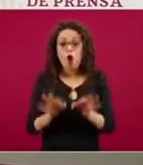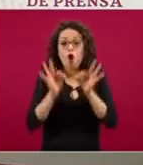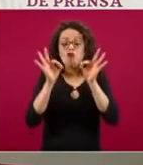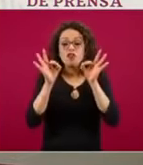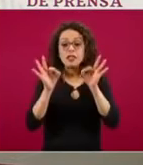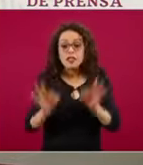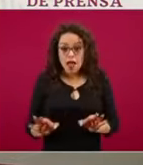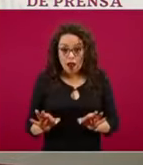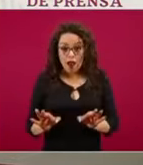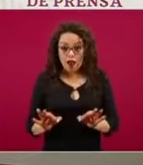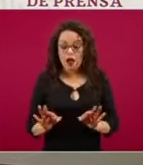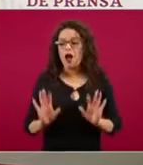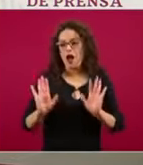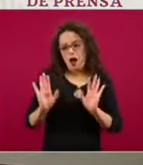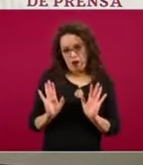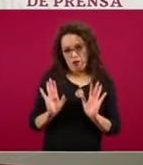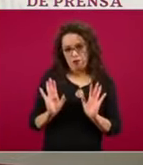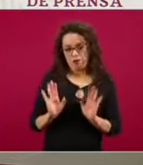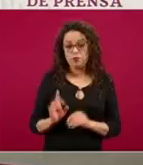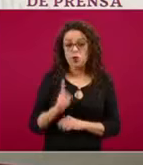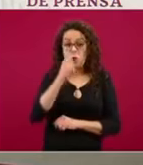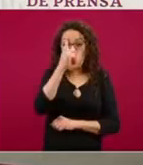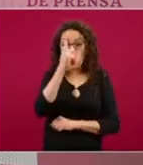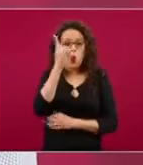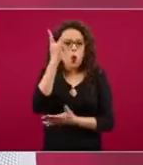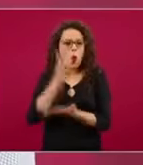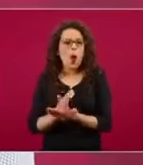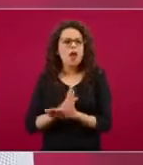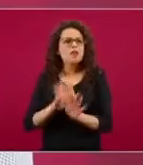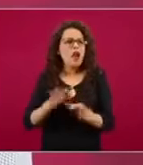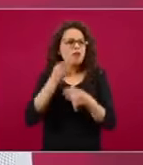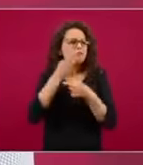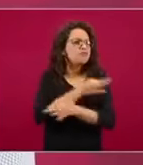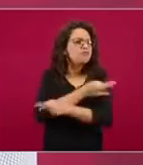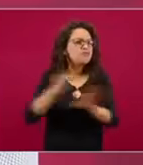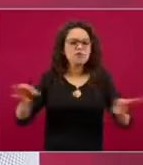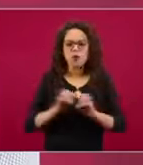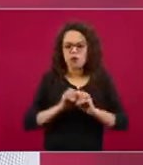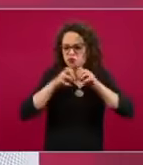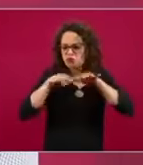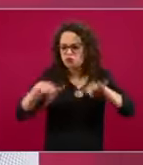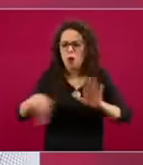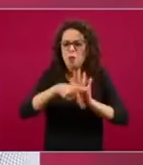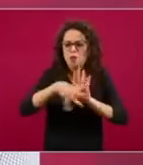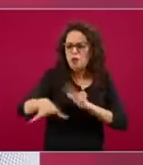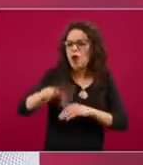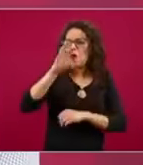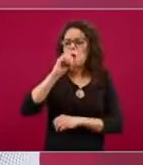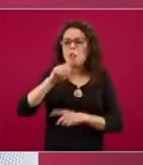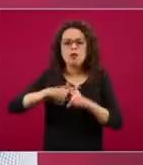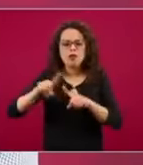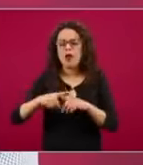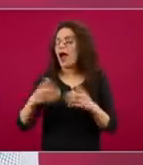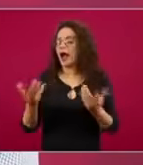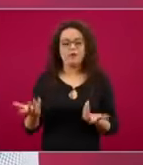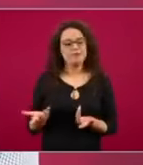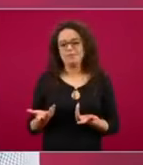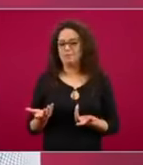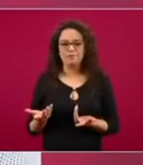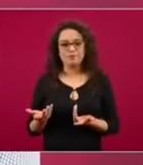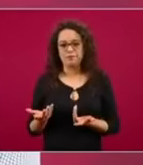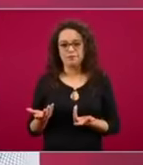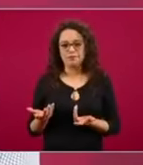basta con que se lleve a cabo la publicación, porque finalmente la publicación sería lo que la farmacéutica o el